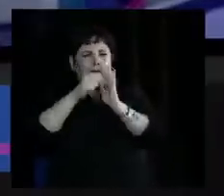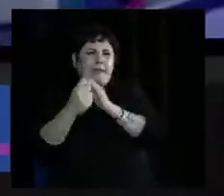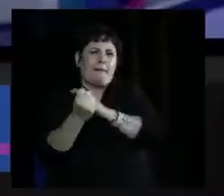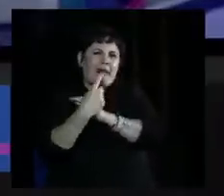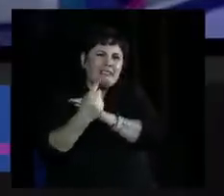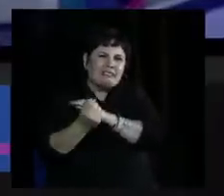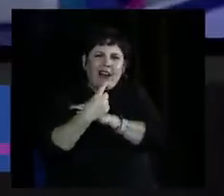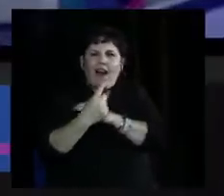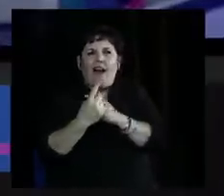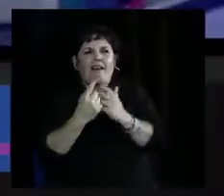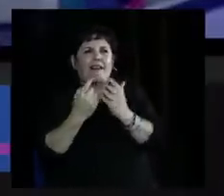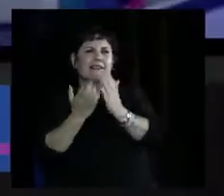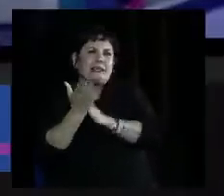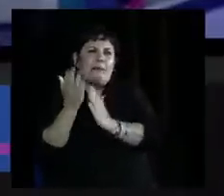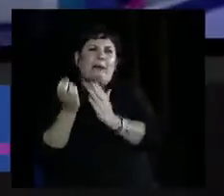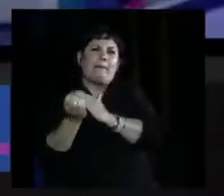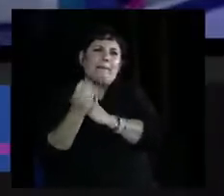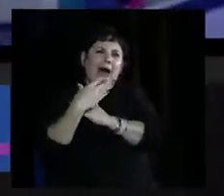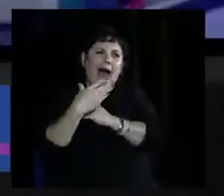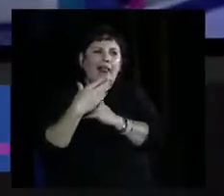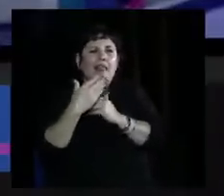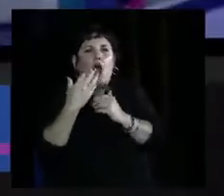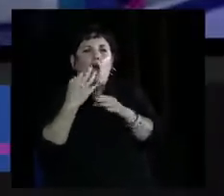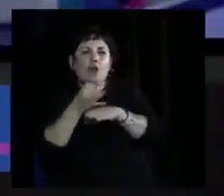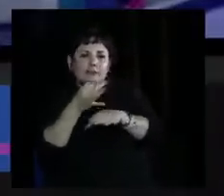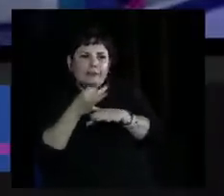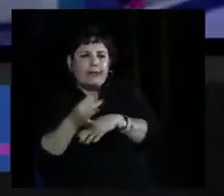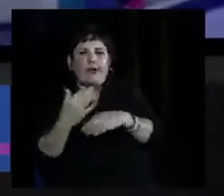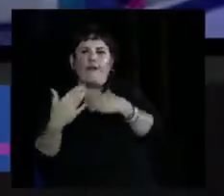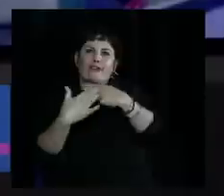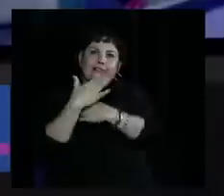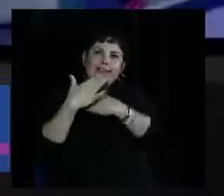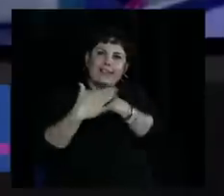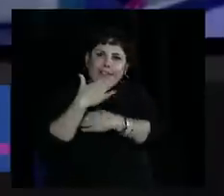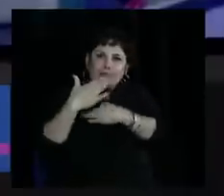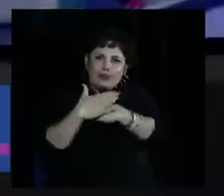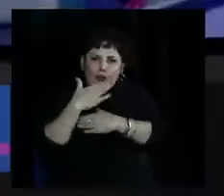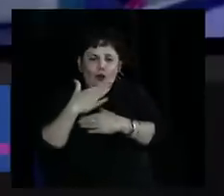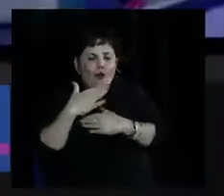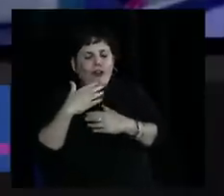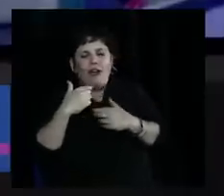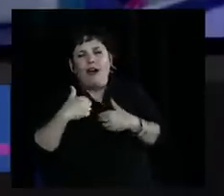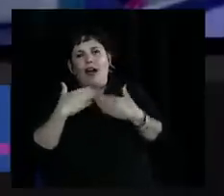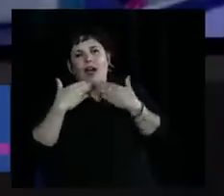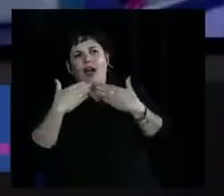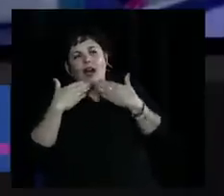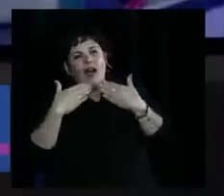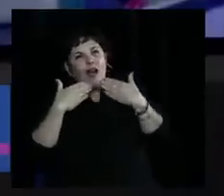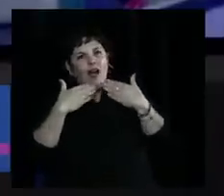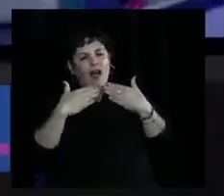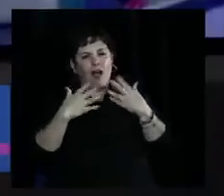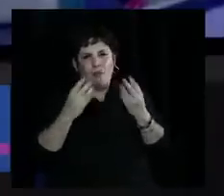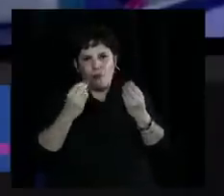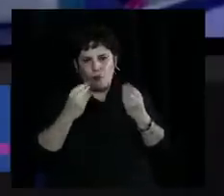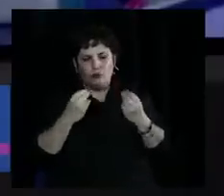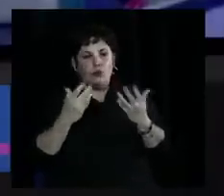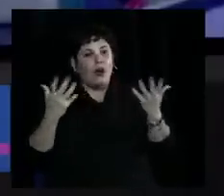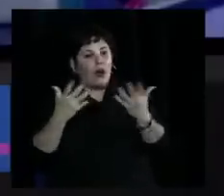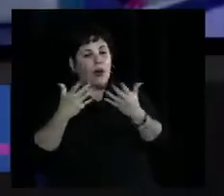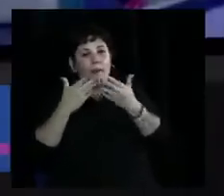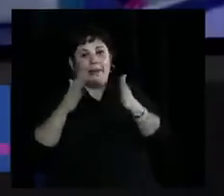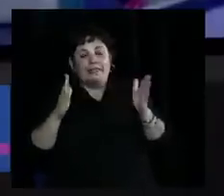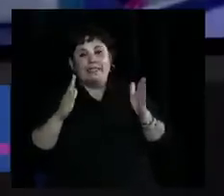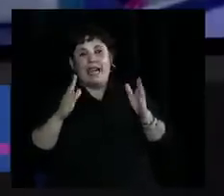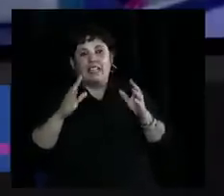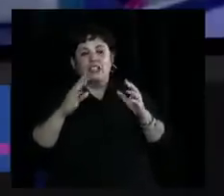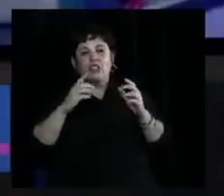mensajes y nos mandan muchas veces consejos, felicitaciones, todos los cuales agradecemos Muchísimo. Estamos ahora iniciando la